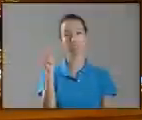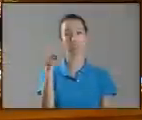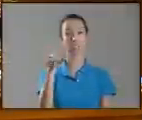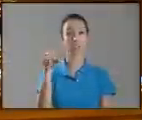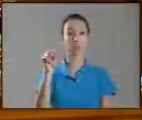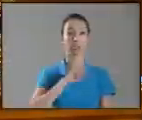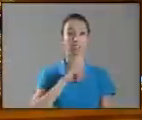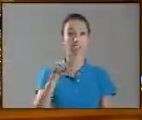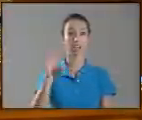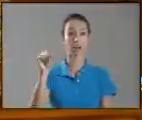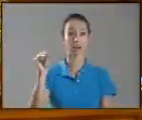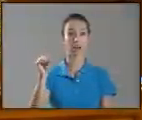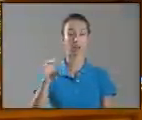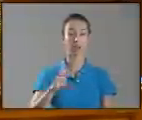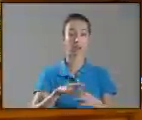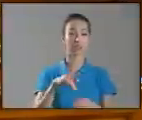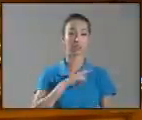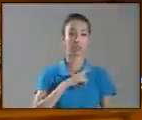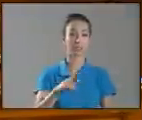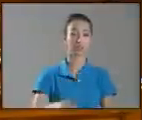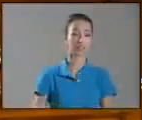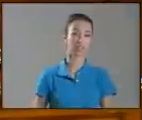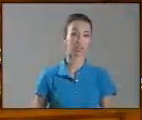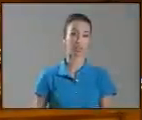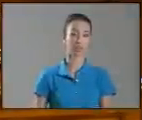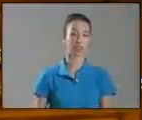su palabra en todo.